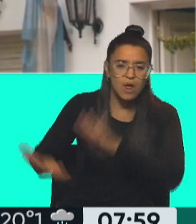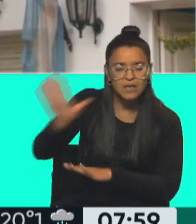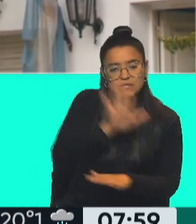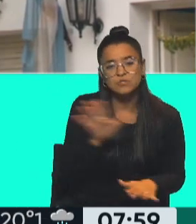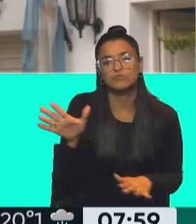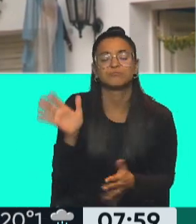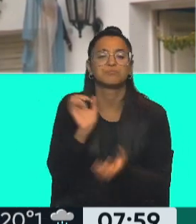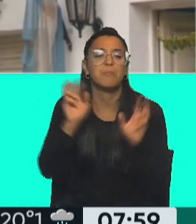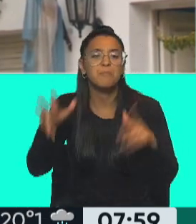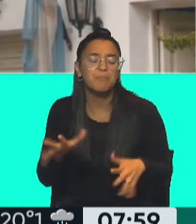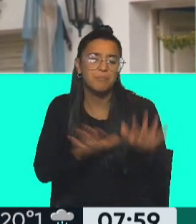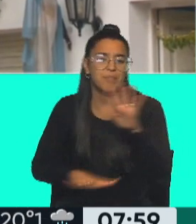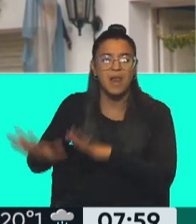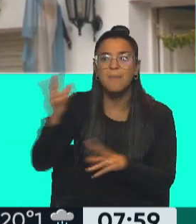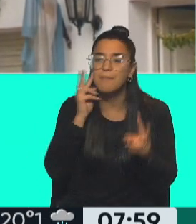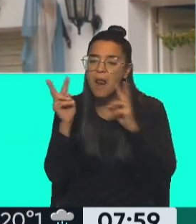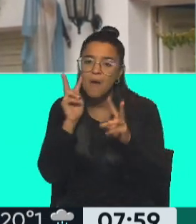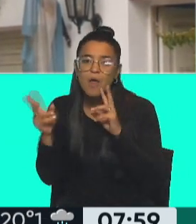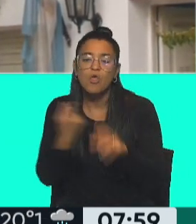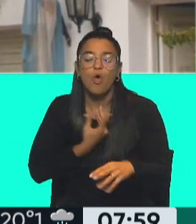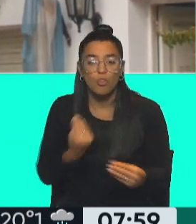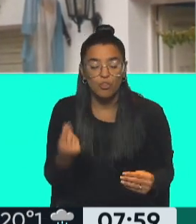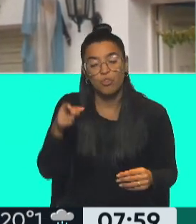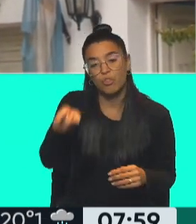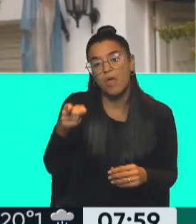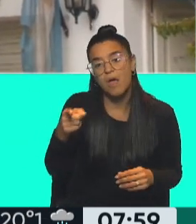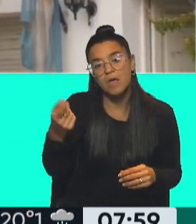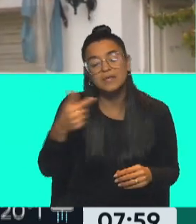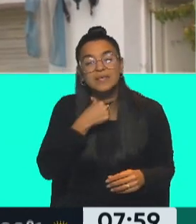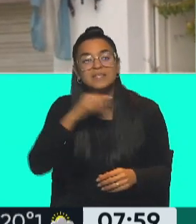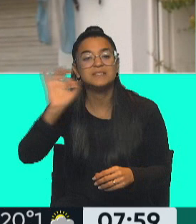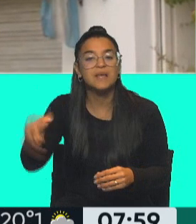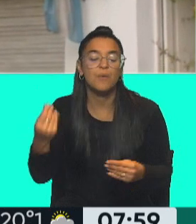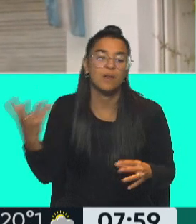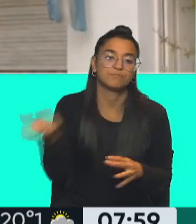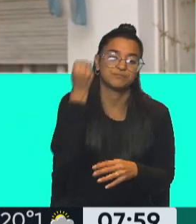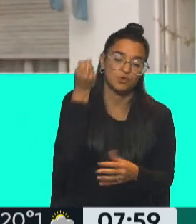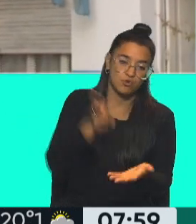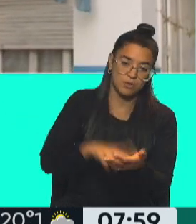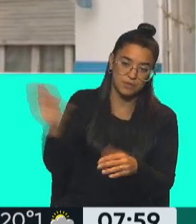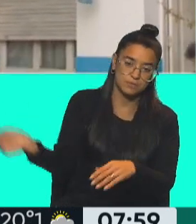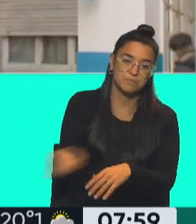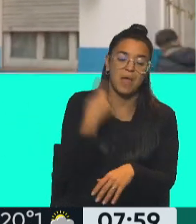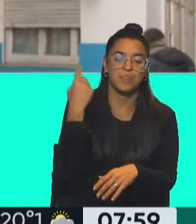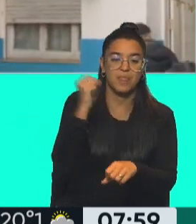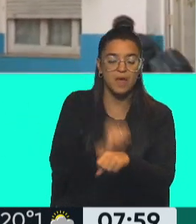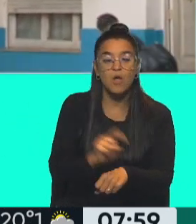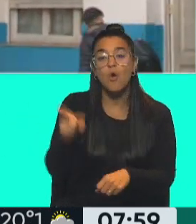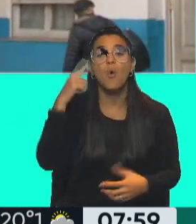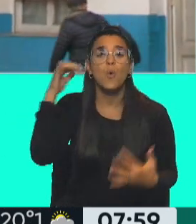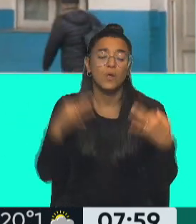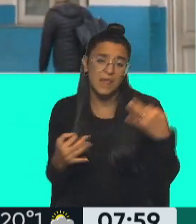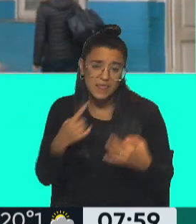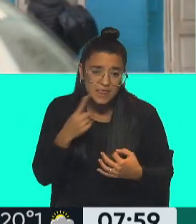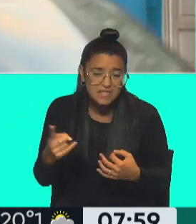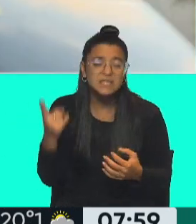un operativo cerrojo con la intención de recapturarlos. Desde la justicia ordenaron,